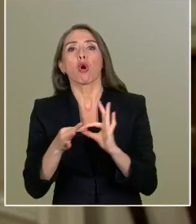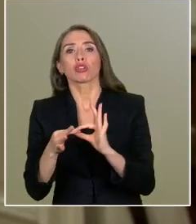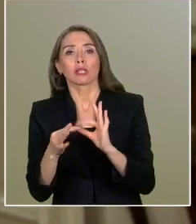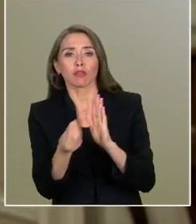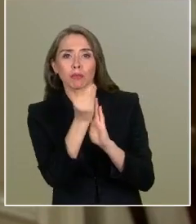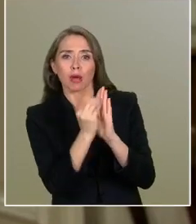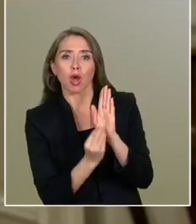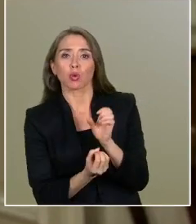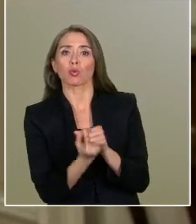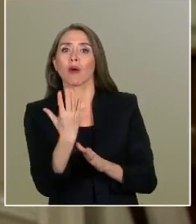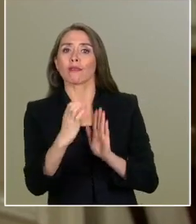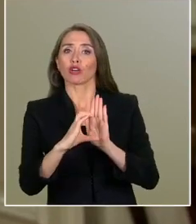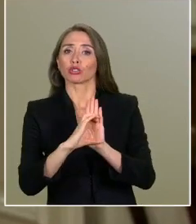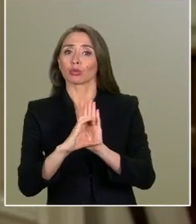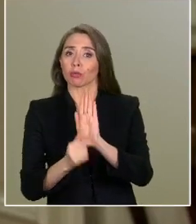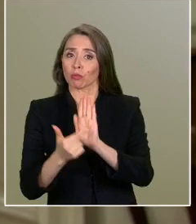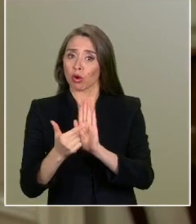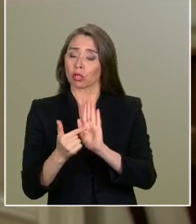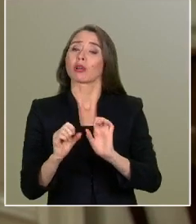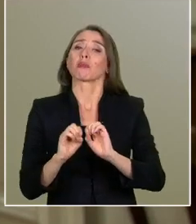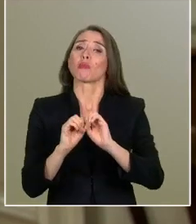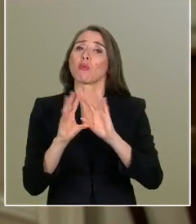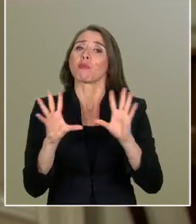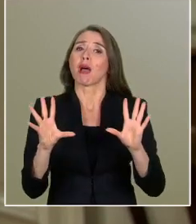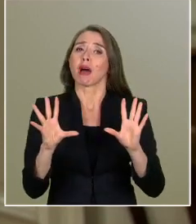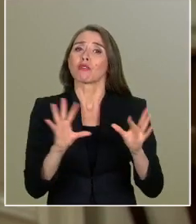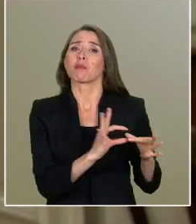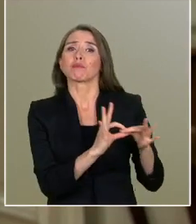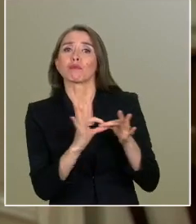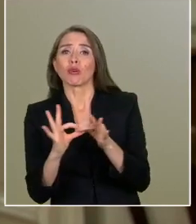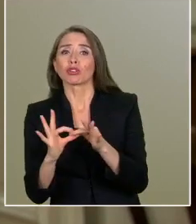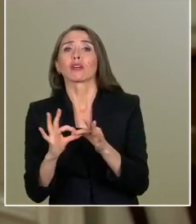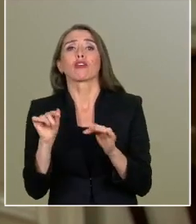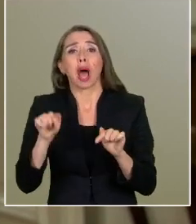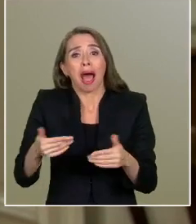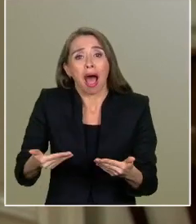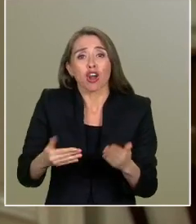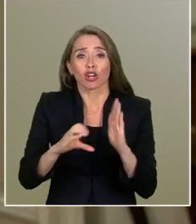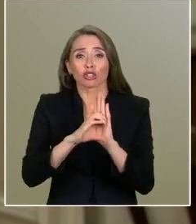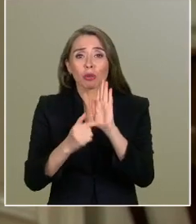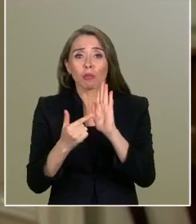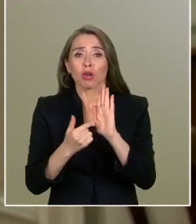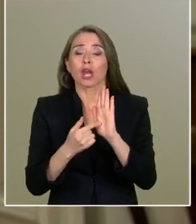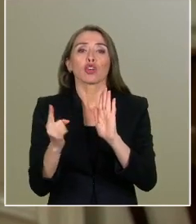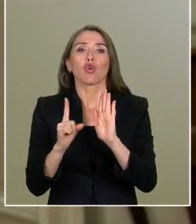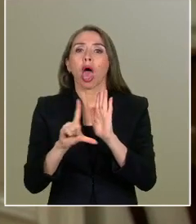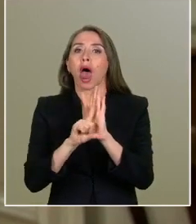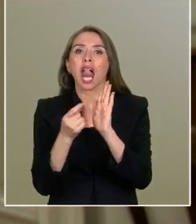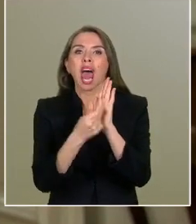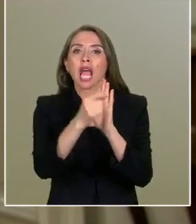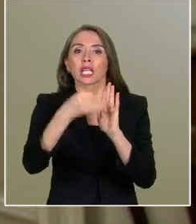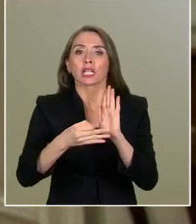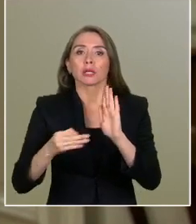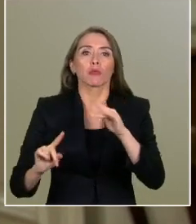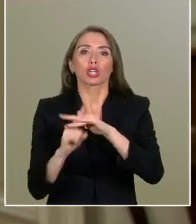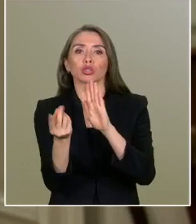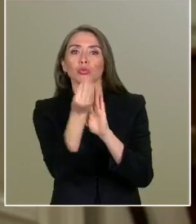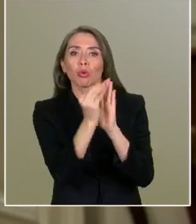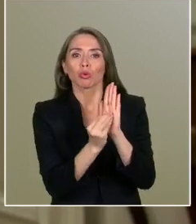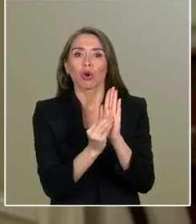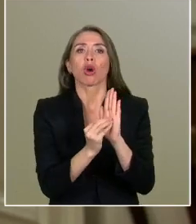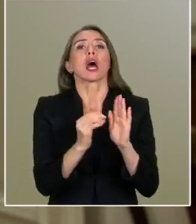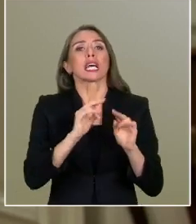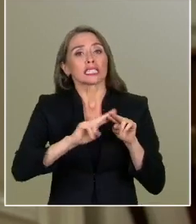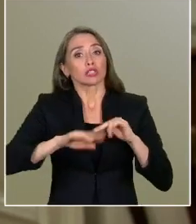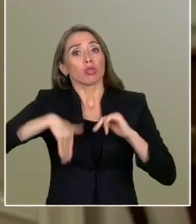forma a una nueva carta fundamental son claros hoy tenemos un texto constitucional y legítimo en su origen con un conjunto de